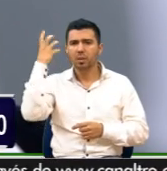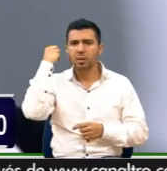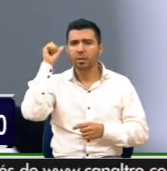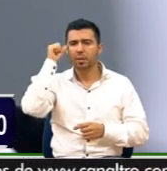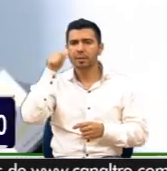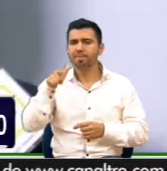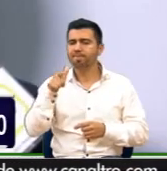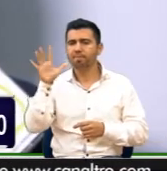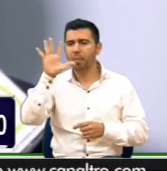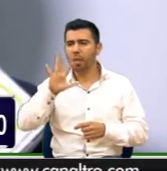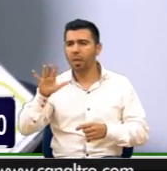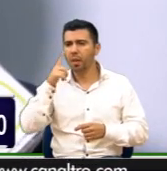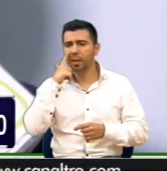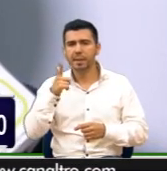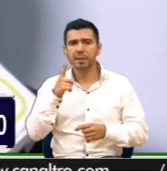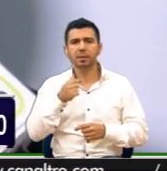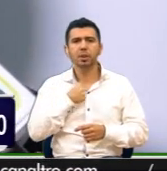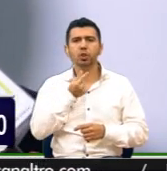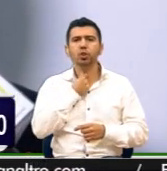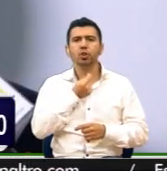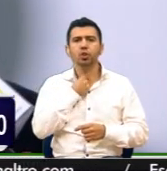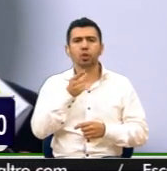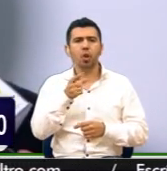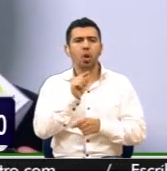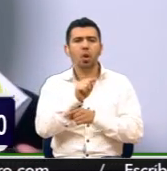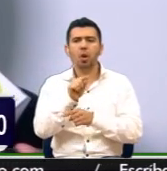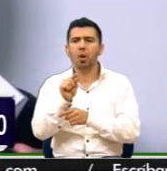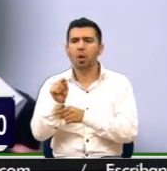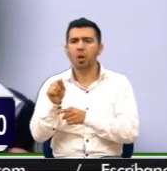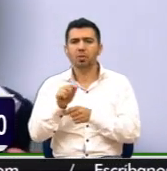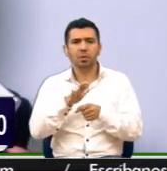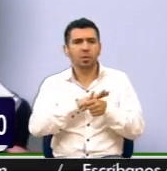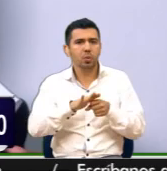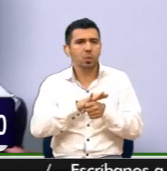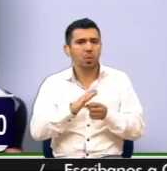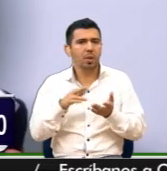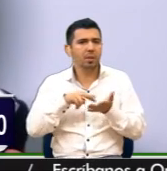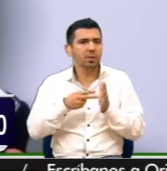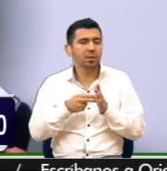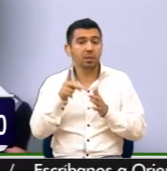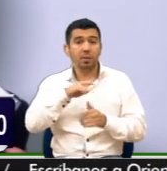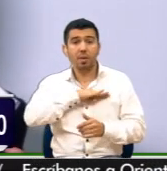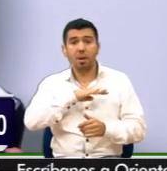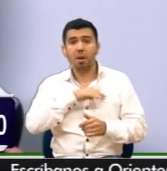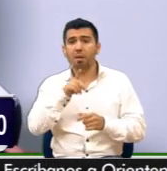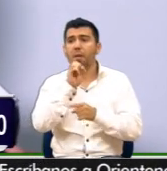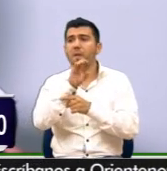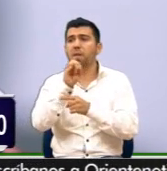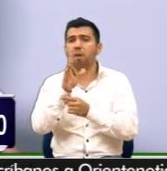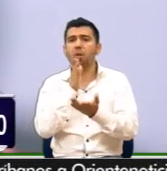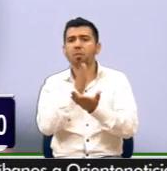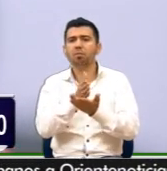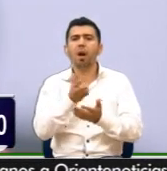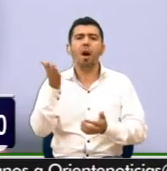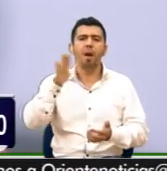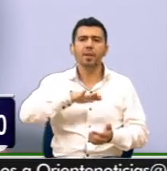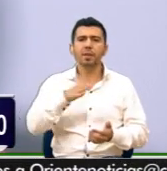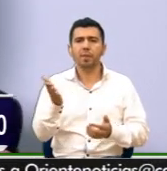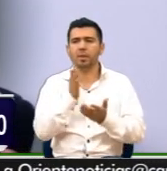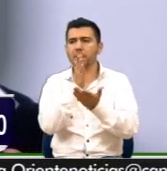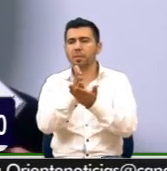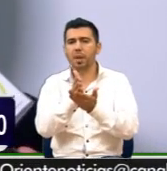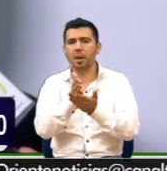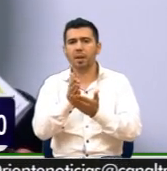está empañado, a ser chistoso con la ciudad, a ir a ciertos foros porque no va todo. Él hoy